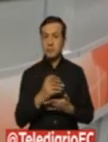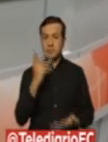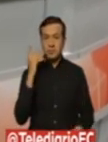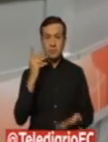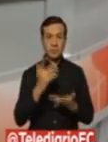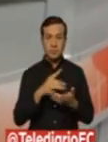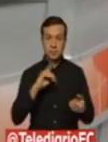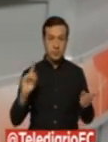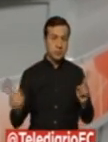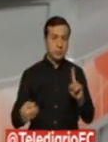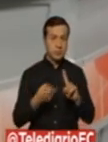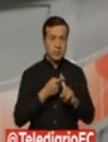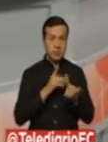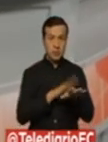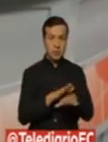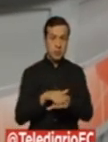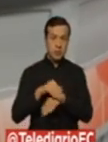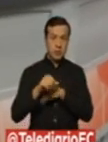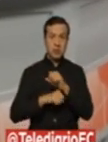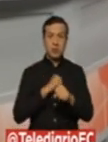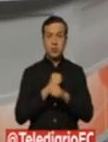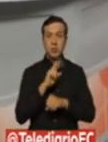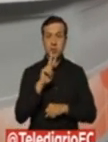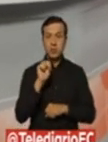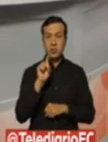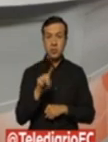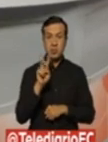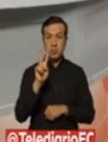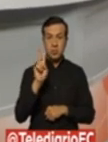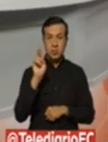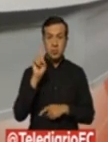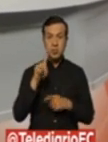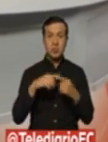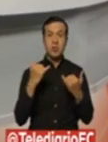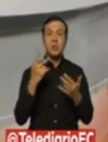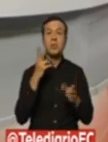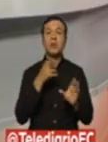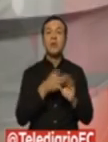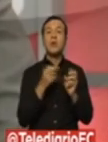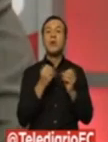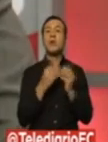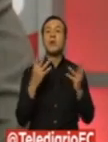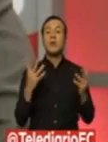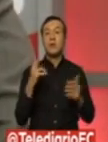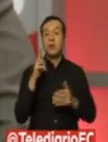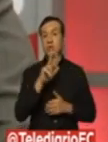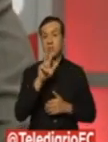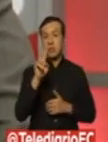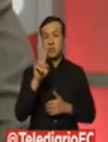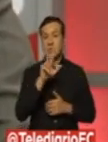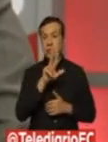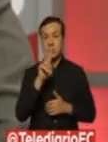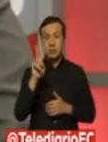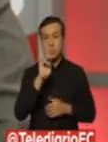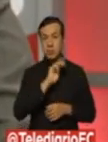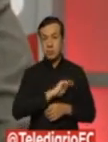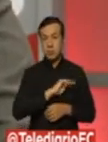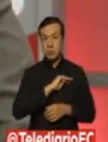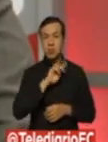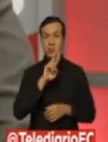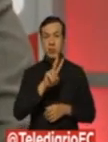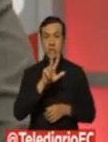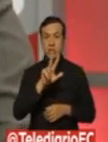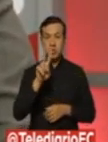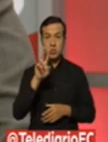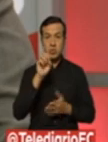el primer a la primera convocatoria que fue en el año 2012 tuvimos una participación de 32 that's 32 proyectos